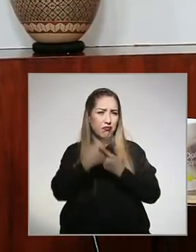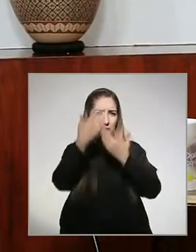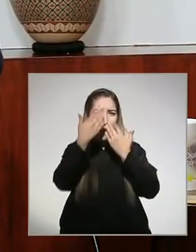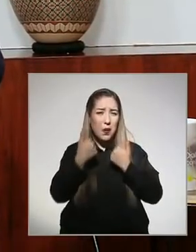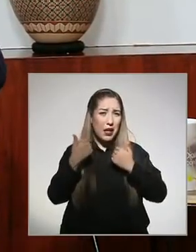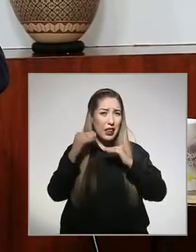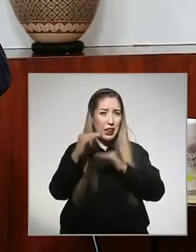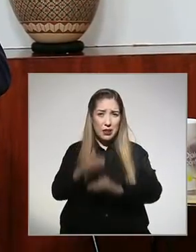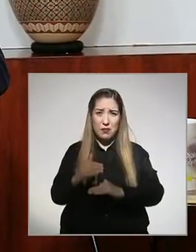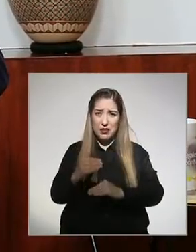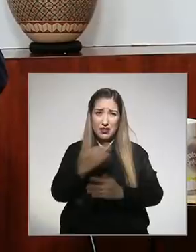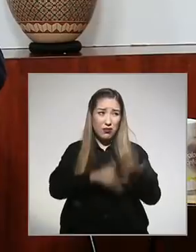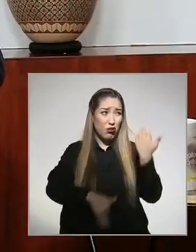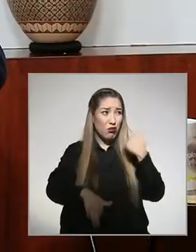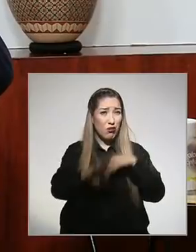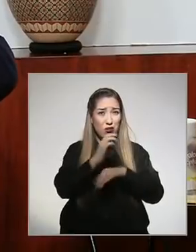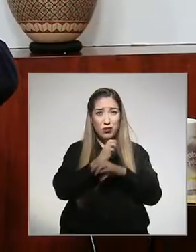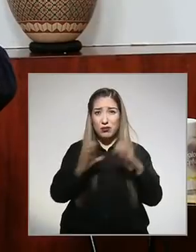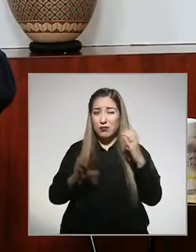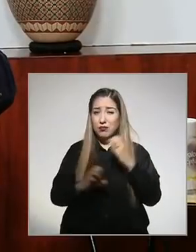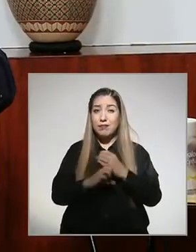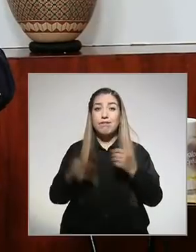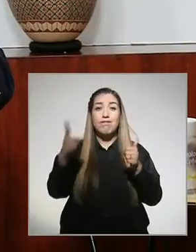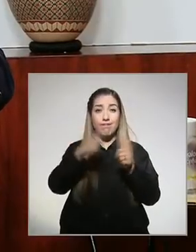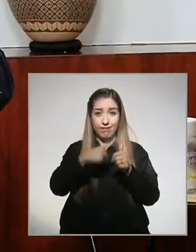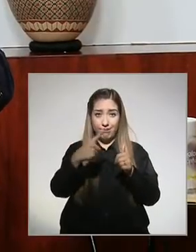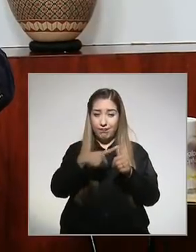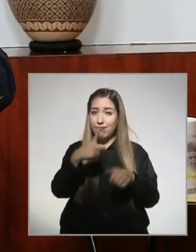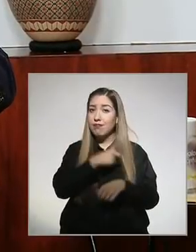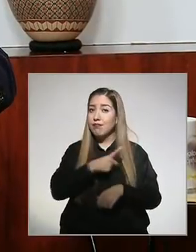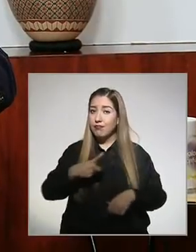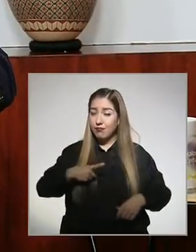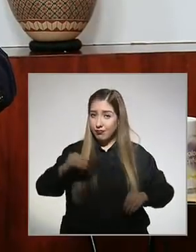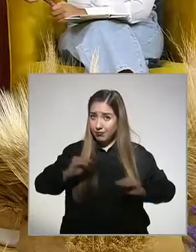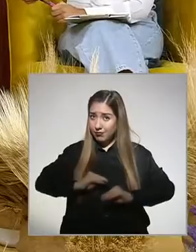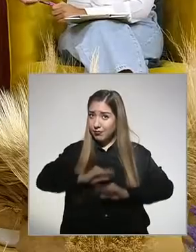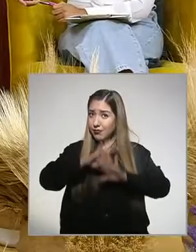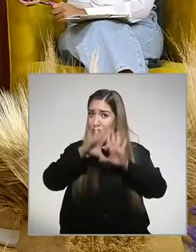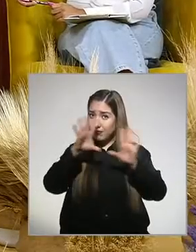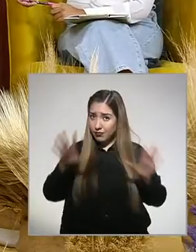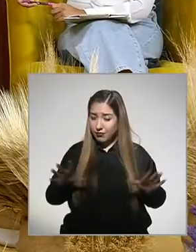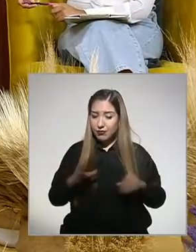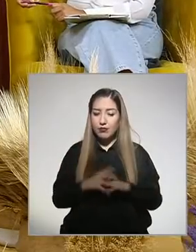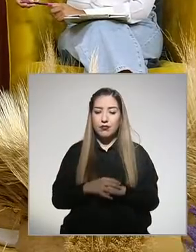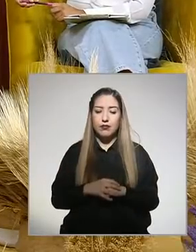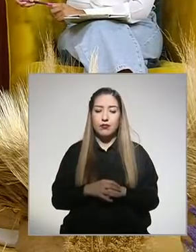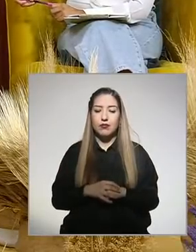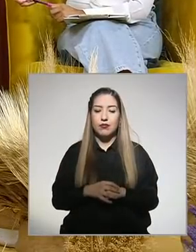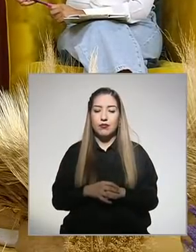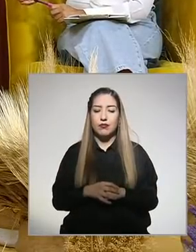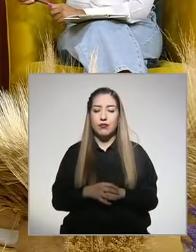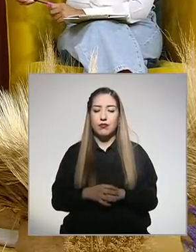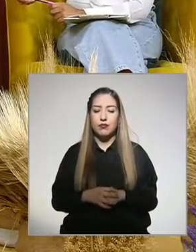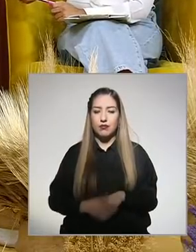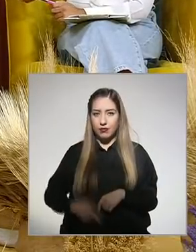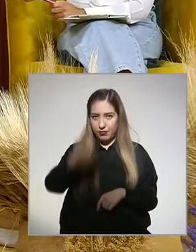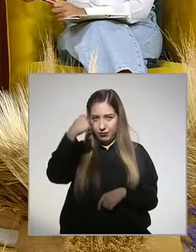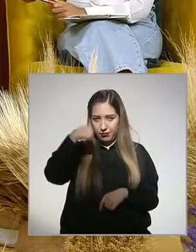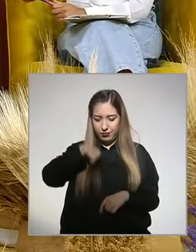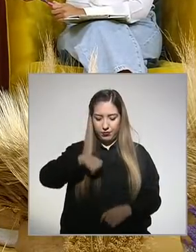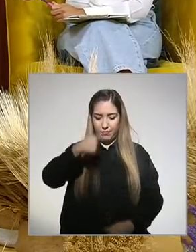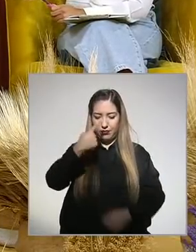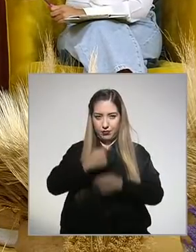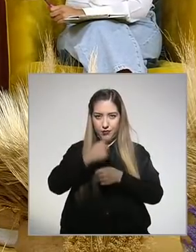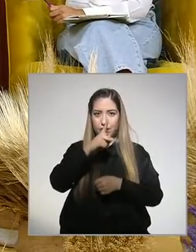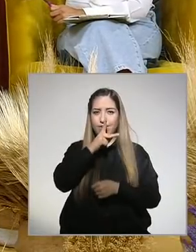digitales. En general. Primero, sé claro, ¿qué quieres? Define en tu universo